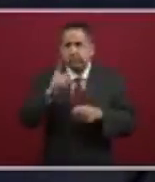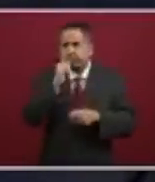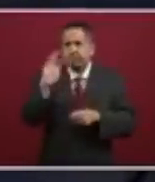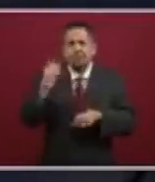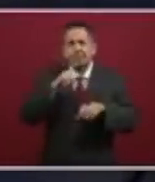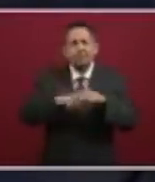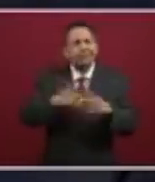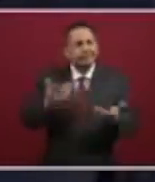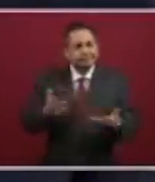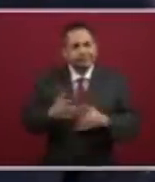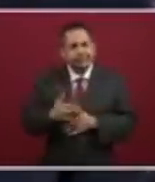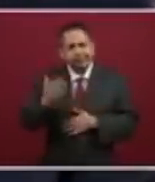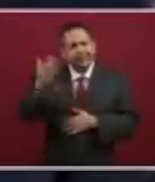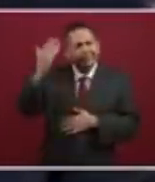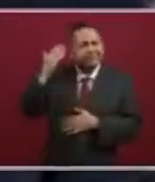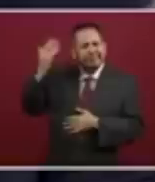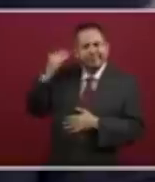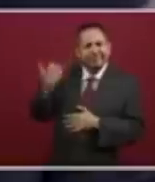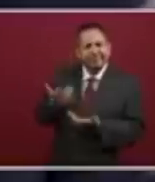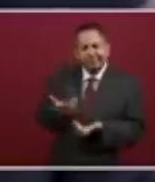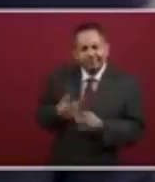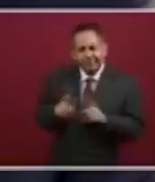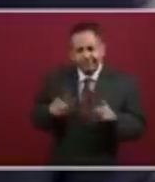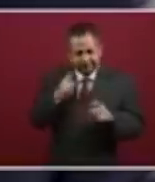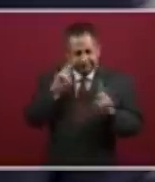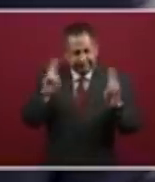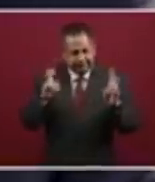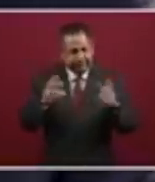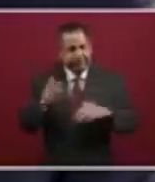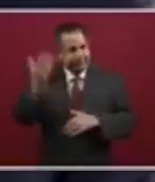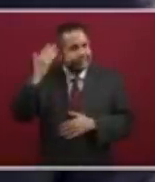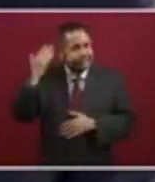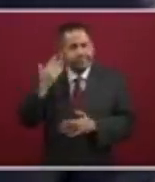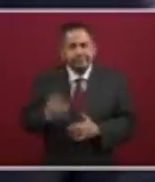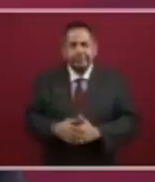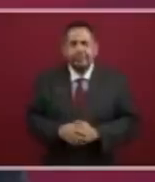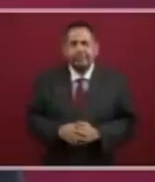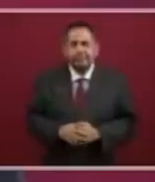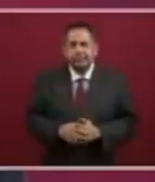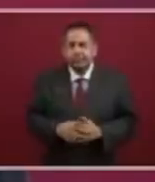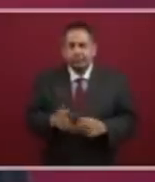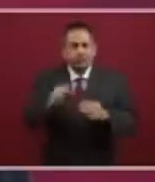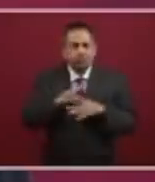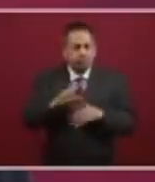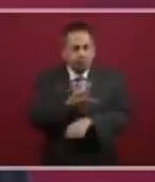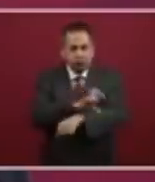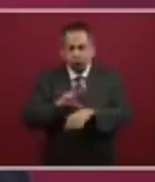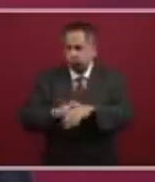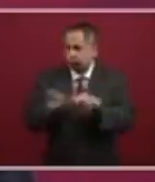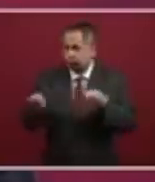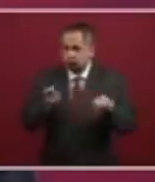antes? Nada más en este tema. Pues no había coordinación.